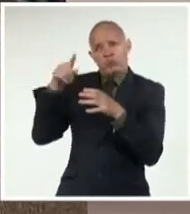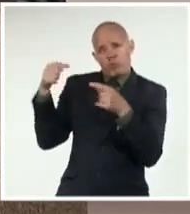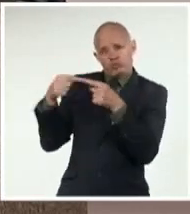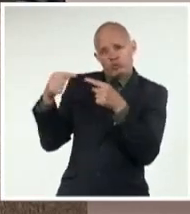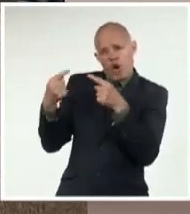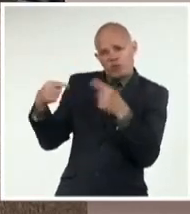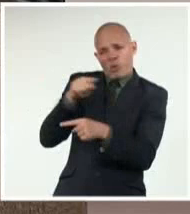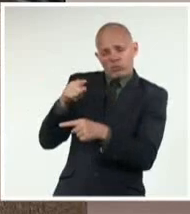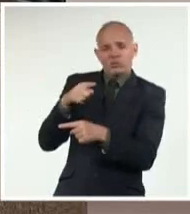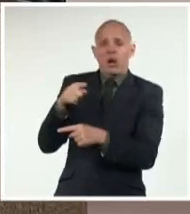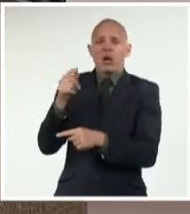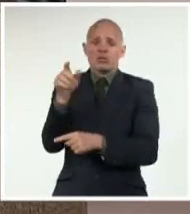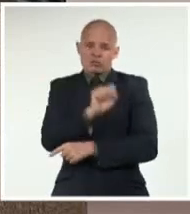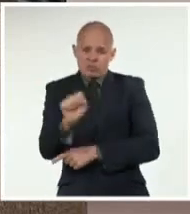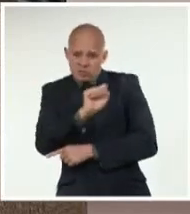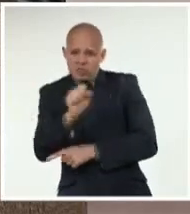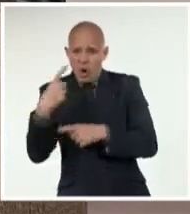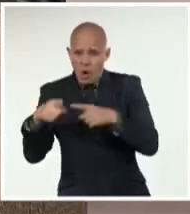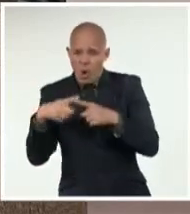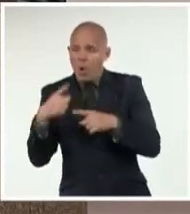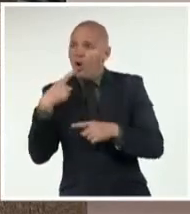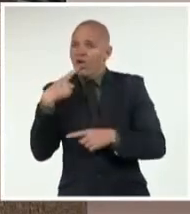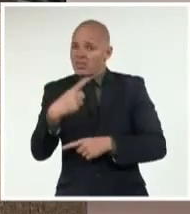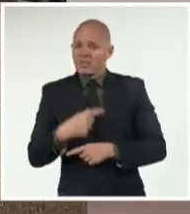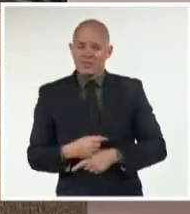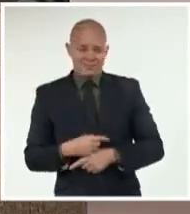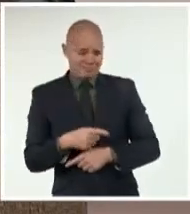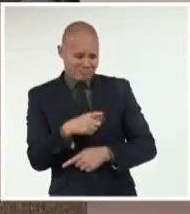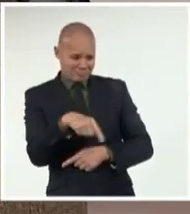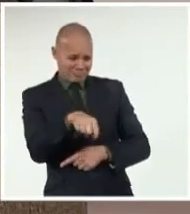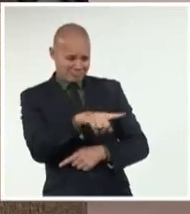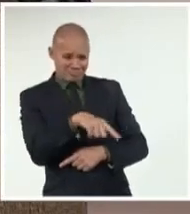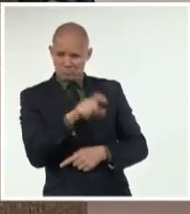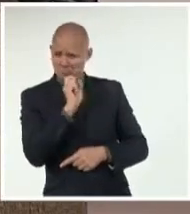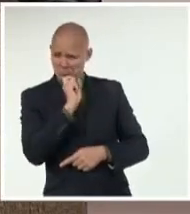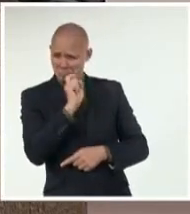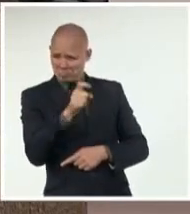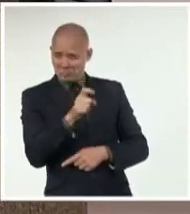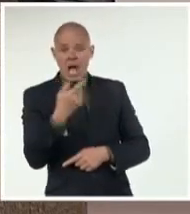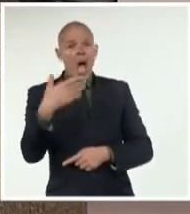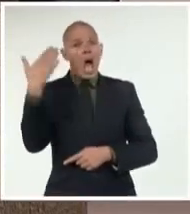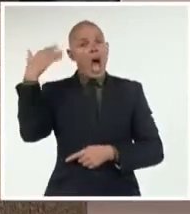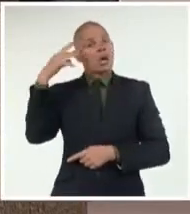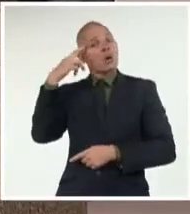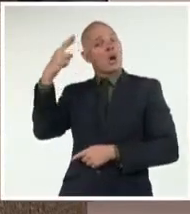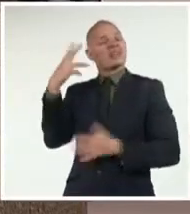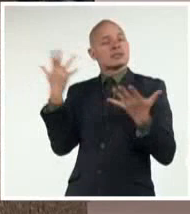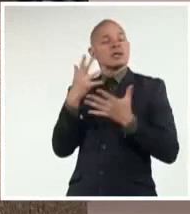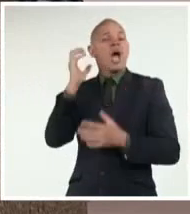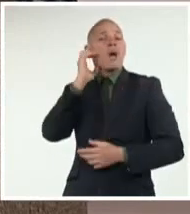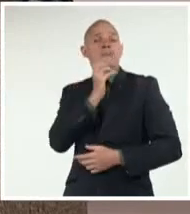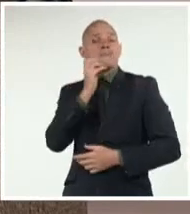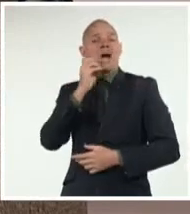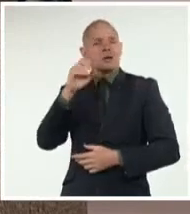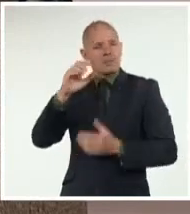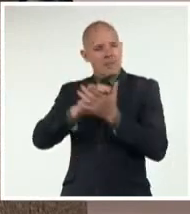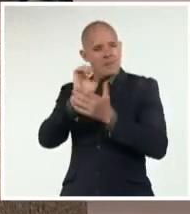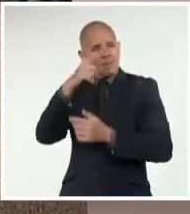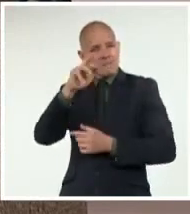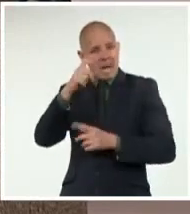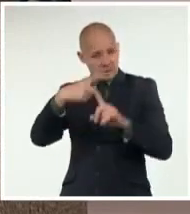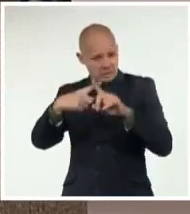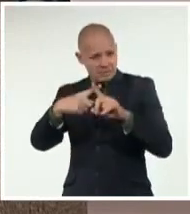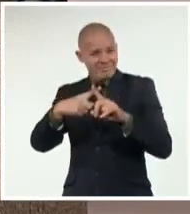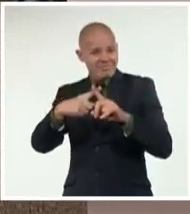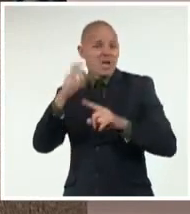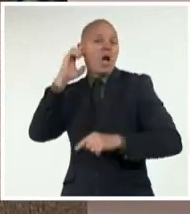del progreso humano dijeron que era imposible desde que las ideas de Marx, Engels y el Manifiesto